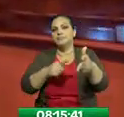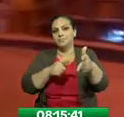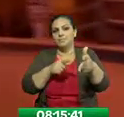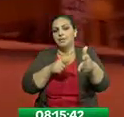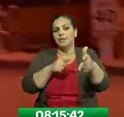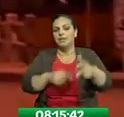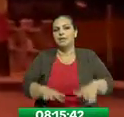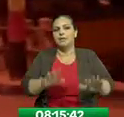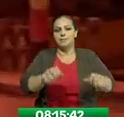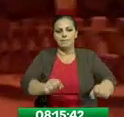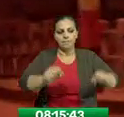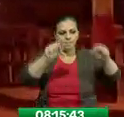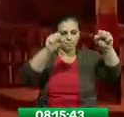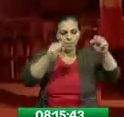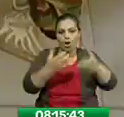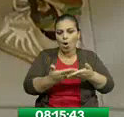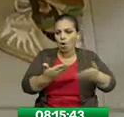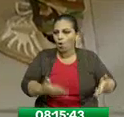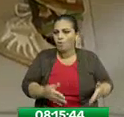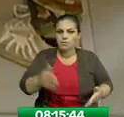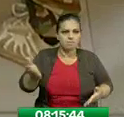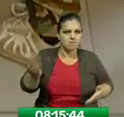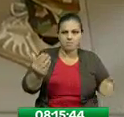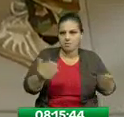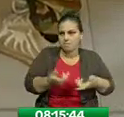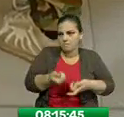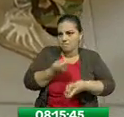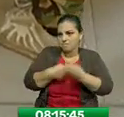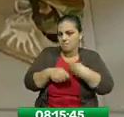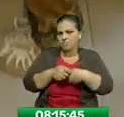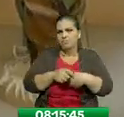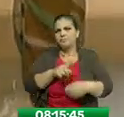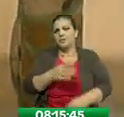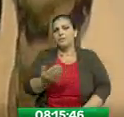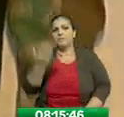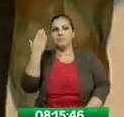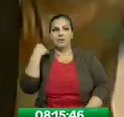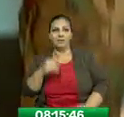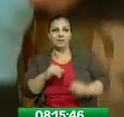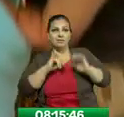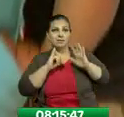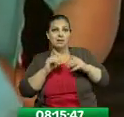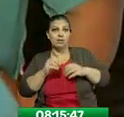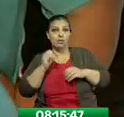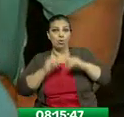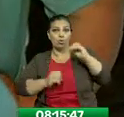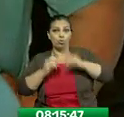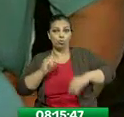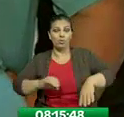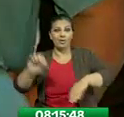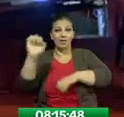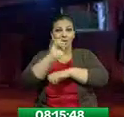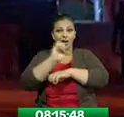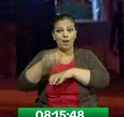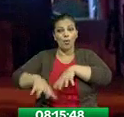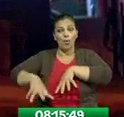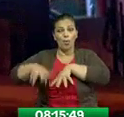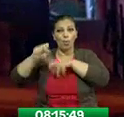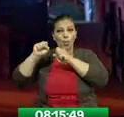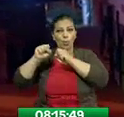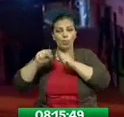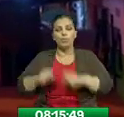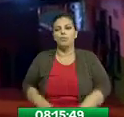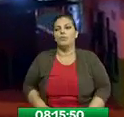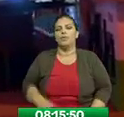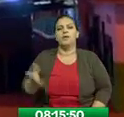mediante un secuestro extorsivo. La captura de los 13 sujetos se efectuó en la cooperativa Francisco